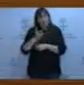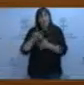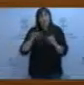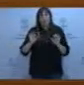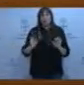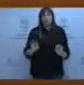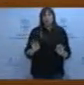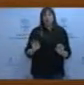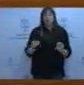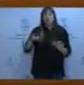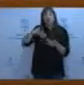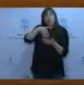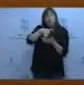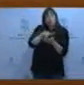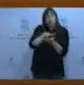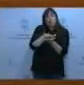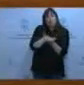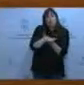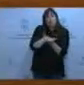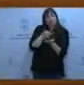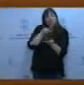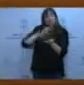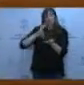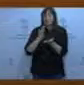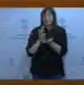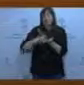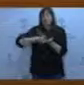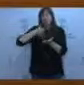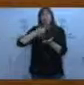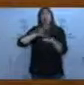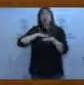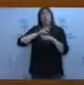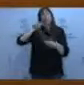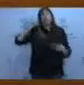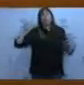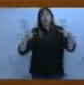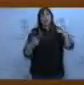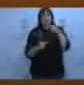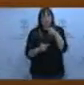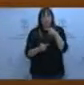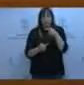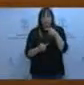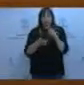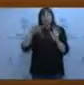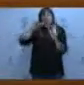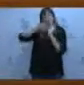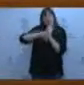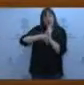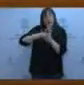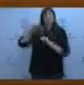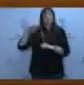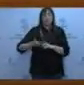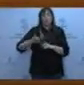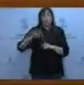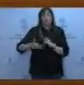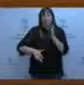causa de morbilidad es la desigualdad, pero también lo es, y no deja, por tanto, de tener importancia en este lugar